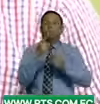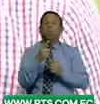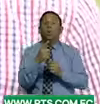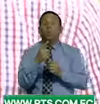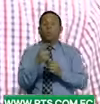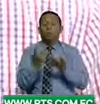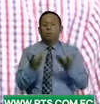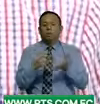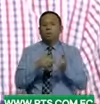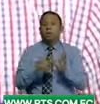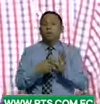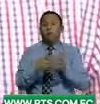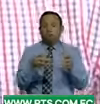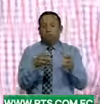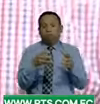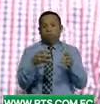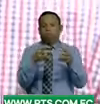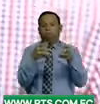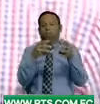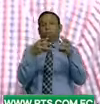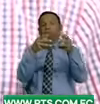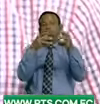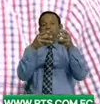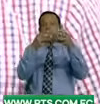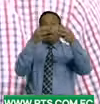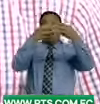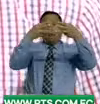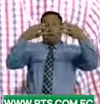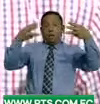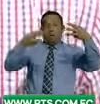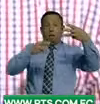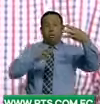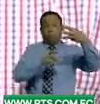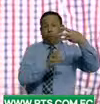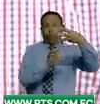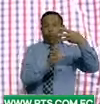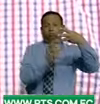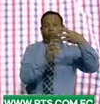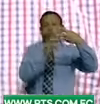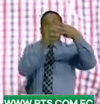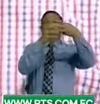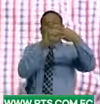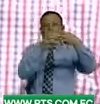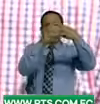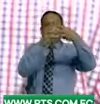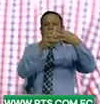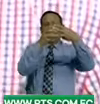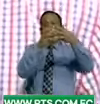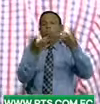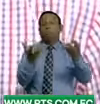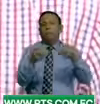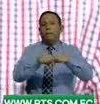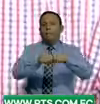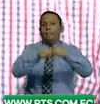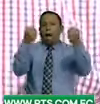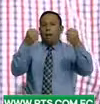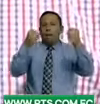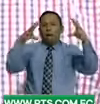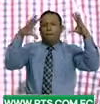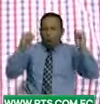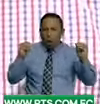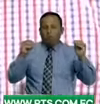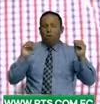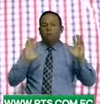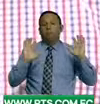globos también hacen contacto con nuestras redes. Si es identificado la persona que ocasiona este problema, también